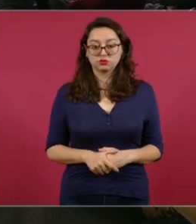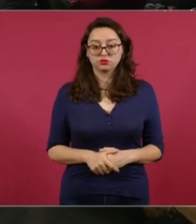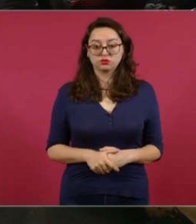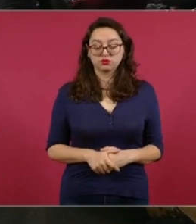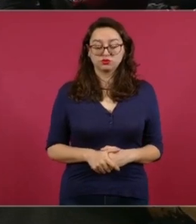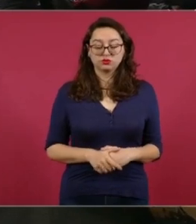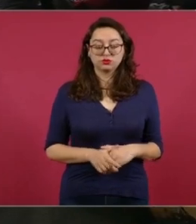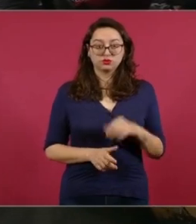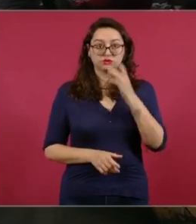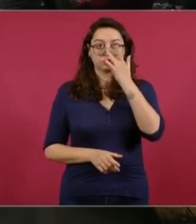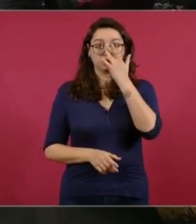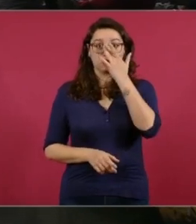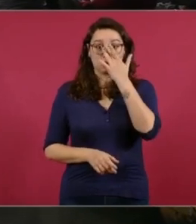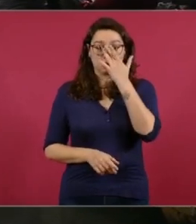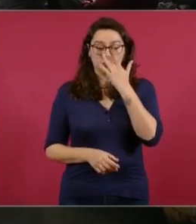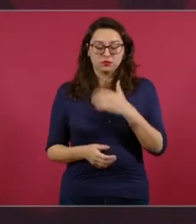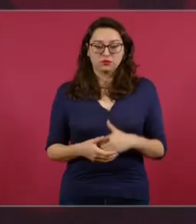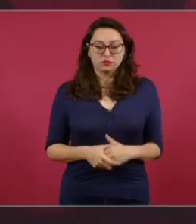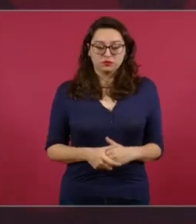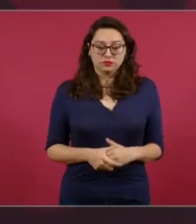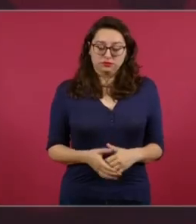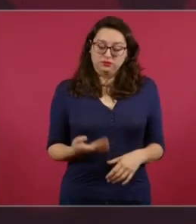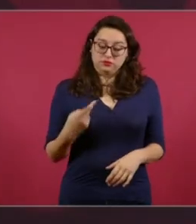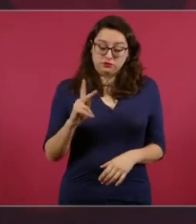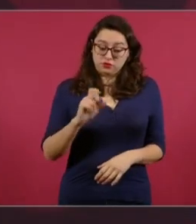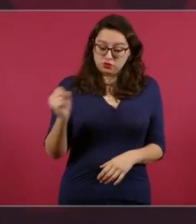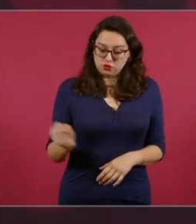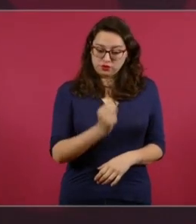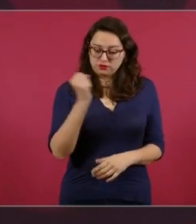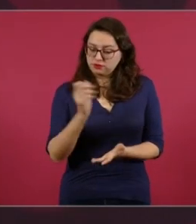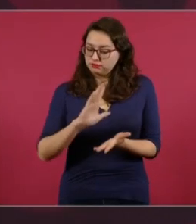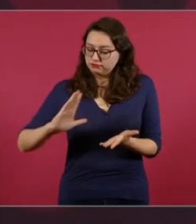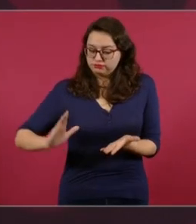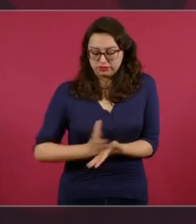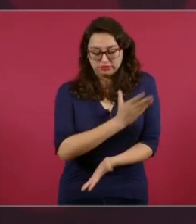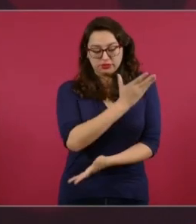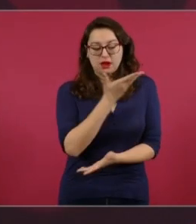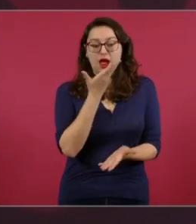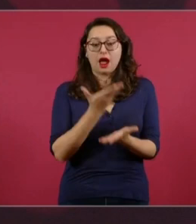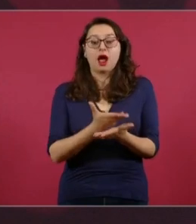Pero eso, pues, afortunadamente ya va cambiando.